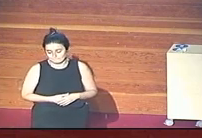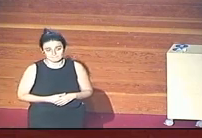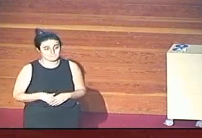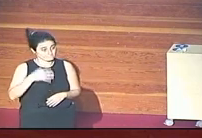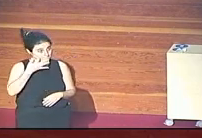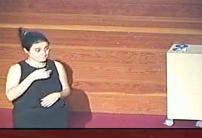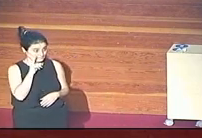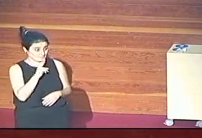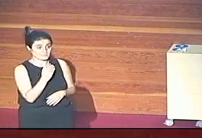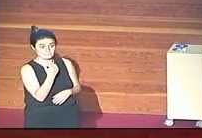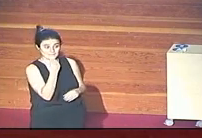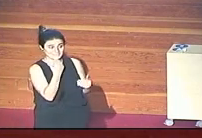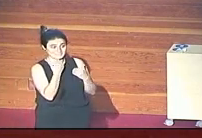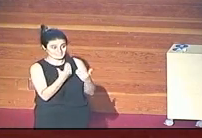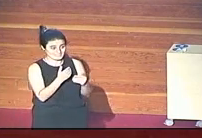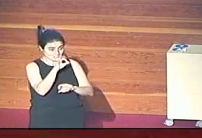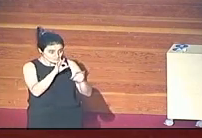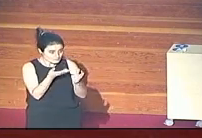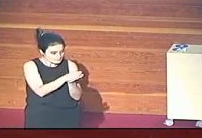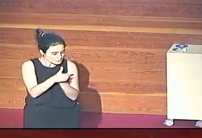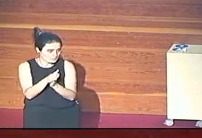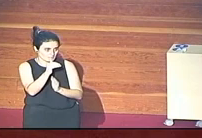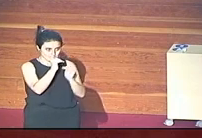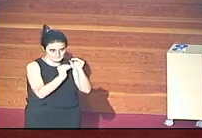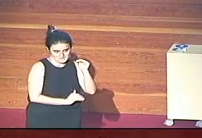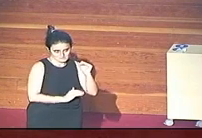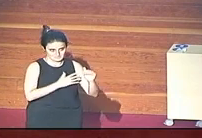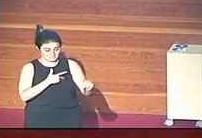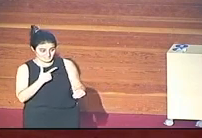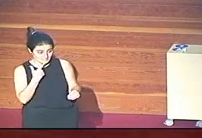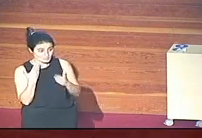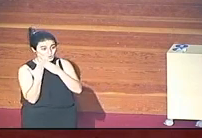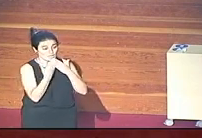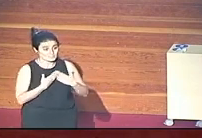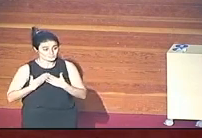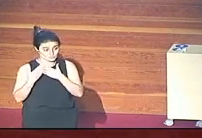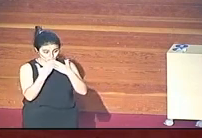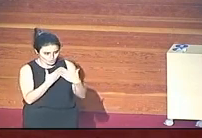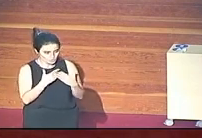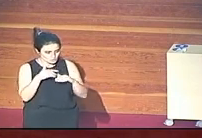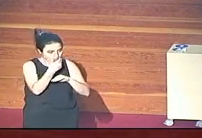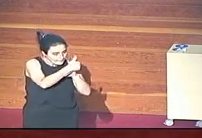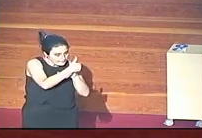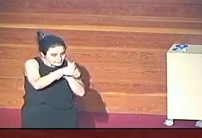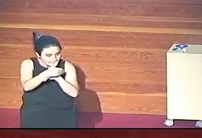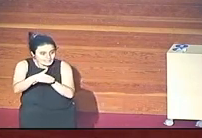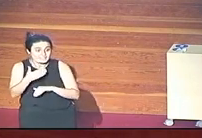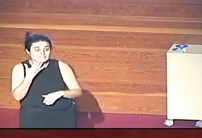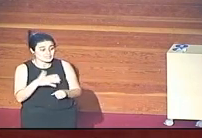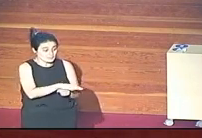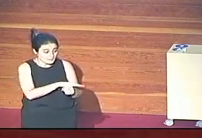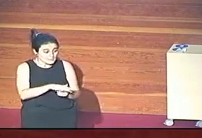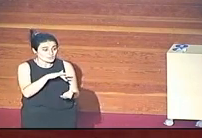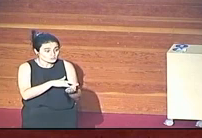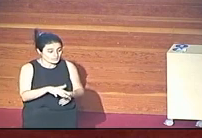disminuyen la mortalidad en estudios epidemiológicos hechos que haya calle cuando en un barrio hay un espacio verde